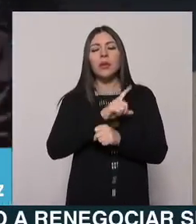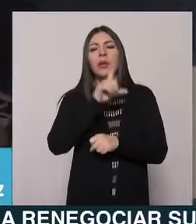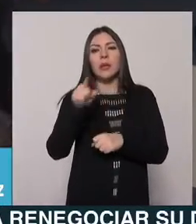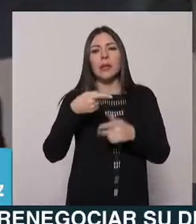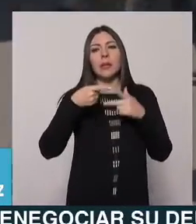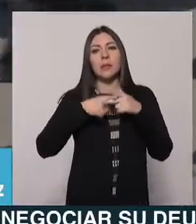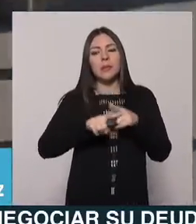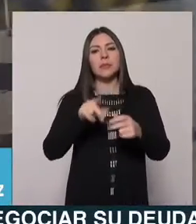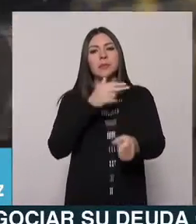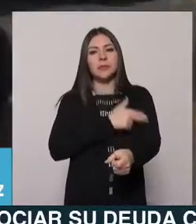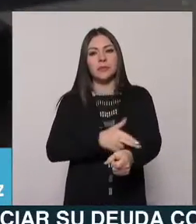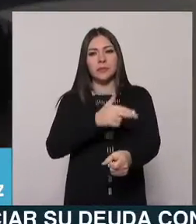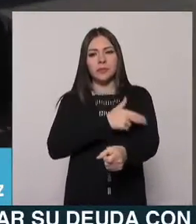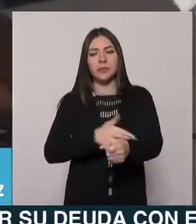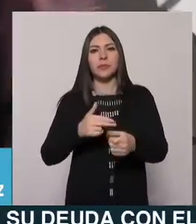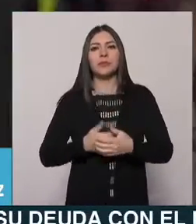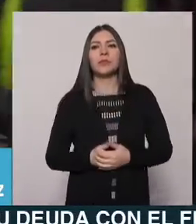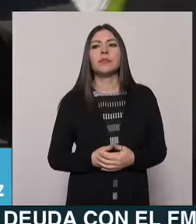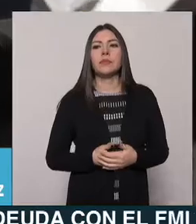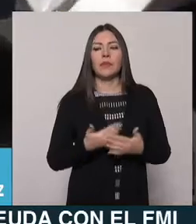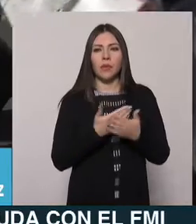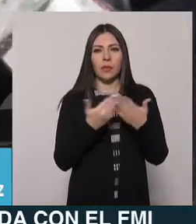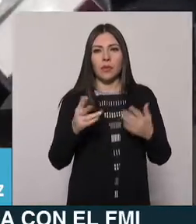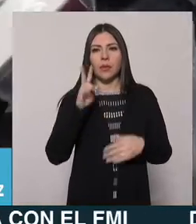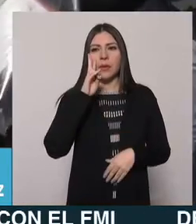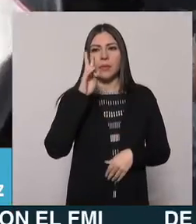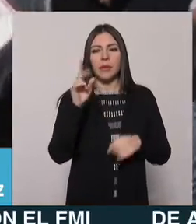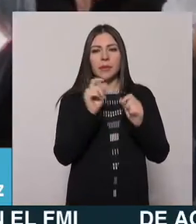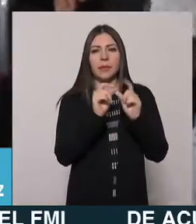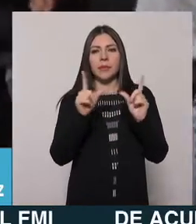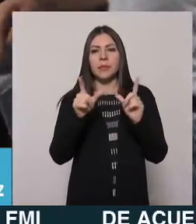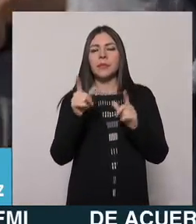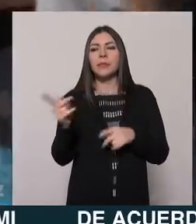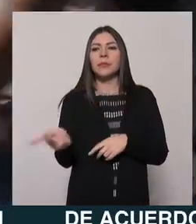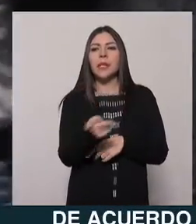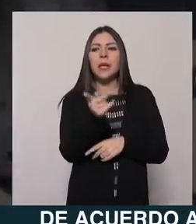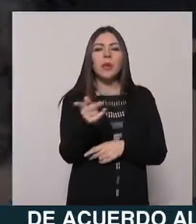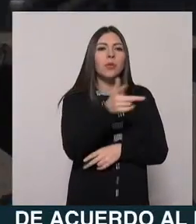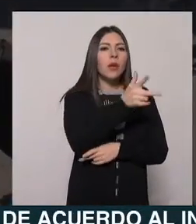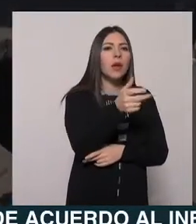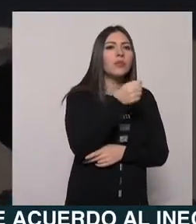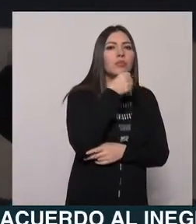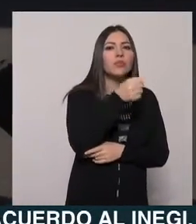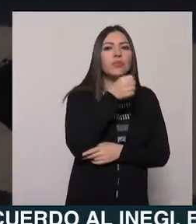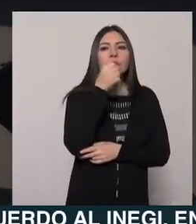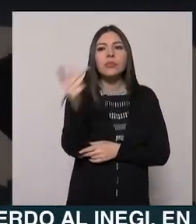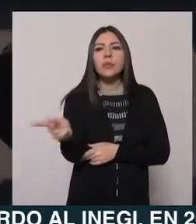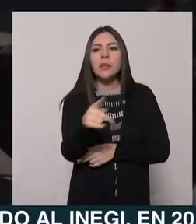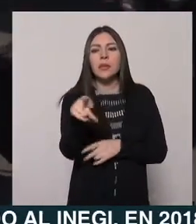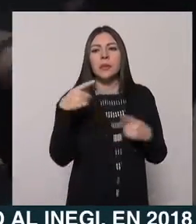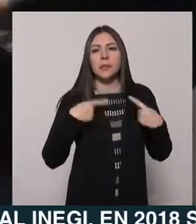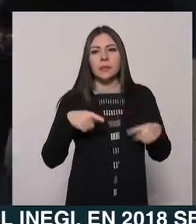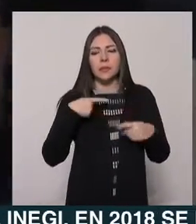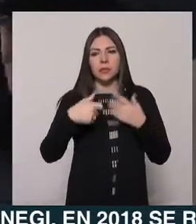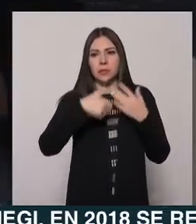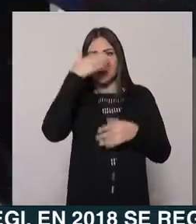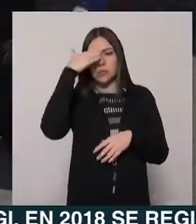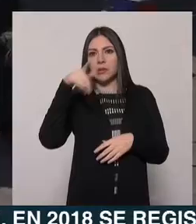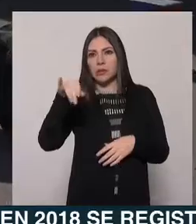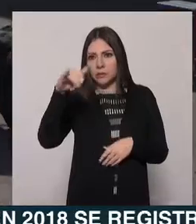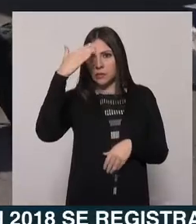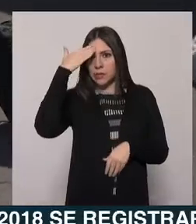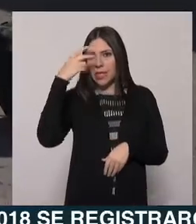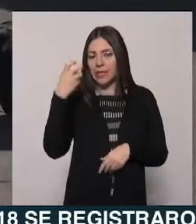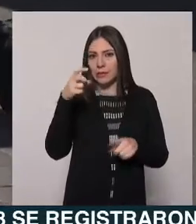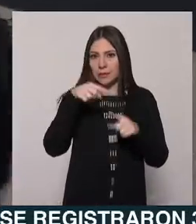restitución. ¿Le parece si salimos, bueno, vamos a ver esta cápsula, salimos con cámaras y micrófonos a preguntarle a la audiencia de la Ciudad de México qué tanto conocen